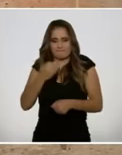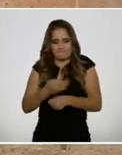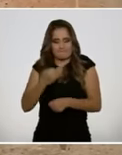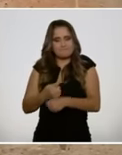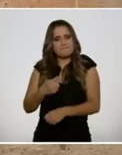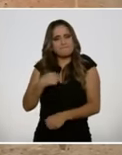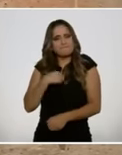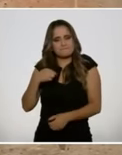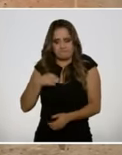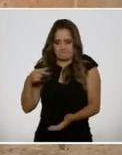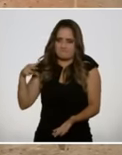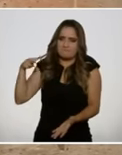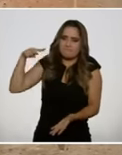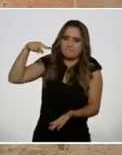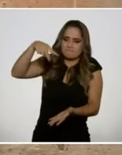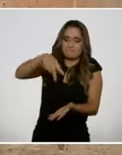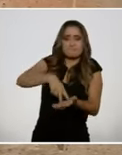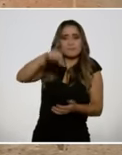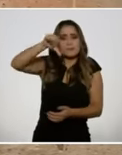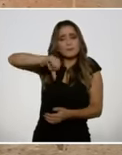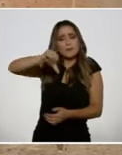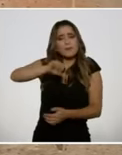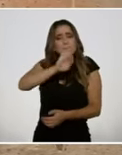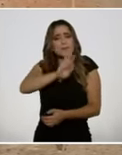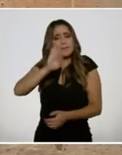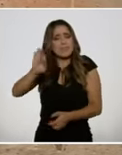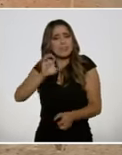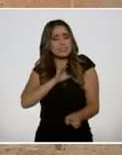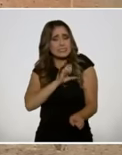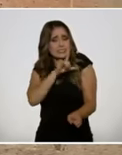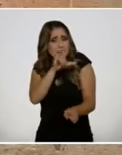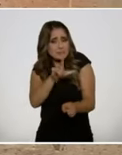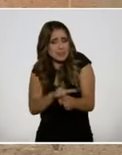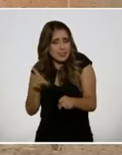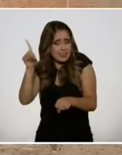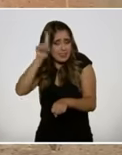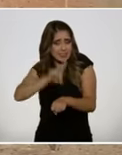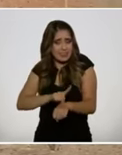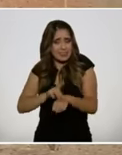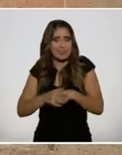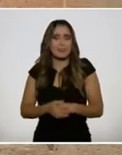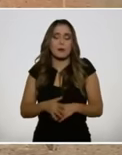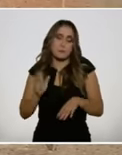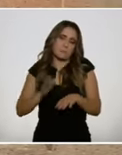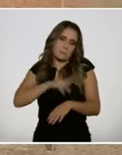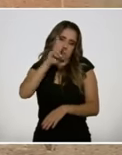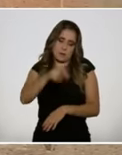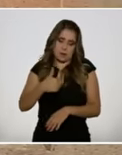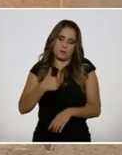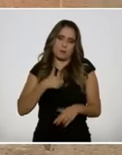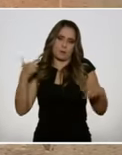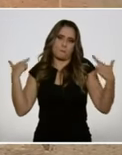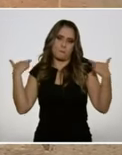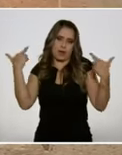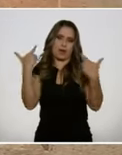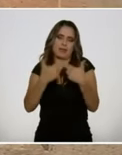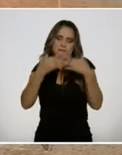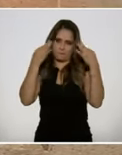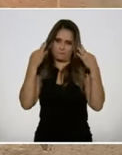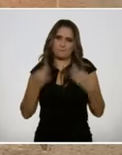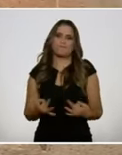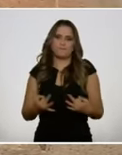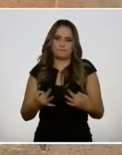dirigirme en una fecha tan especial, sobre todo porque efectivamente como maestra,